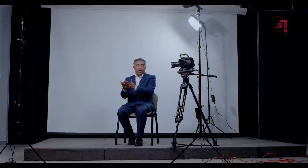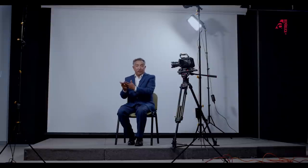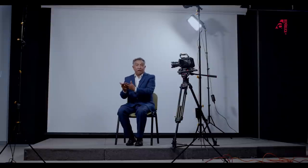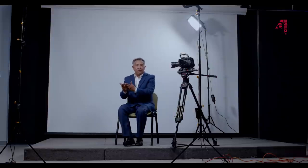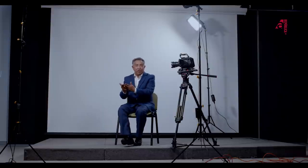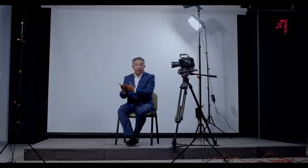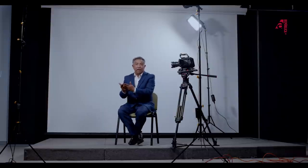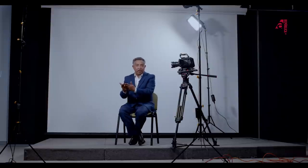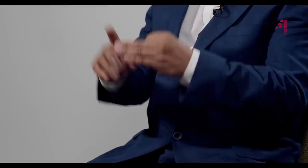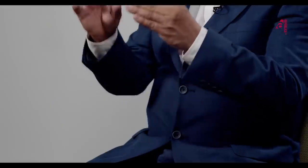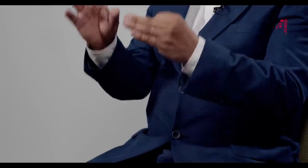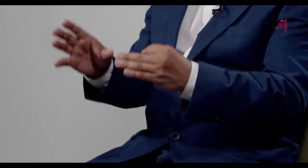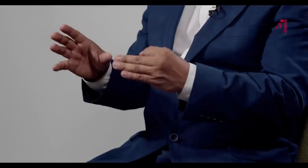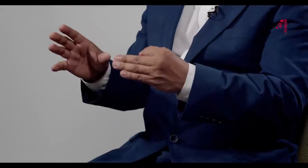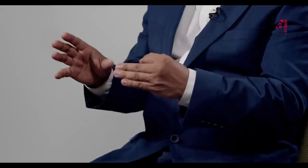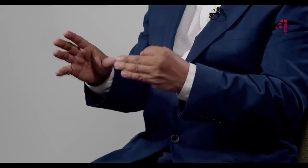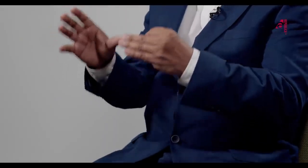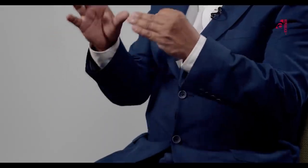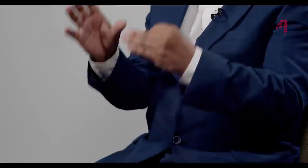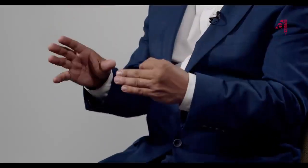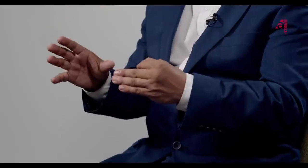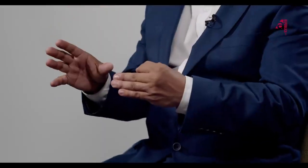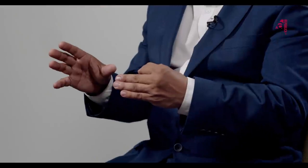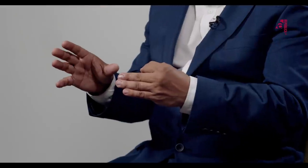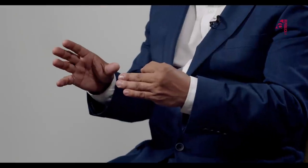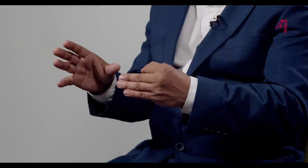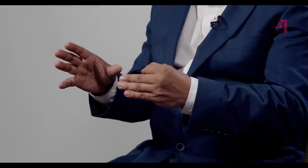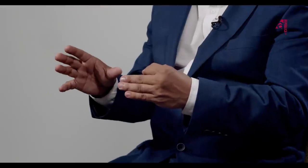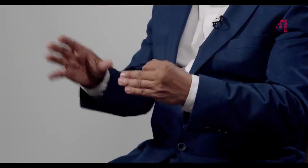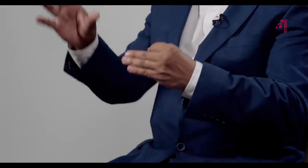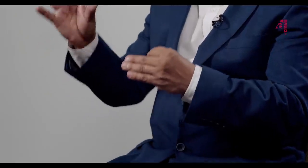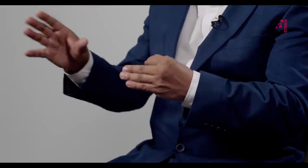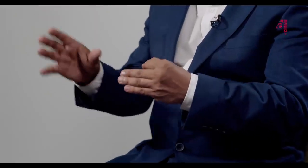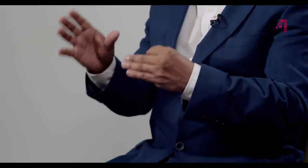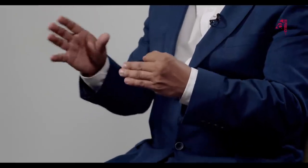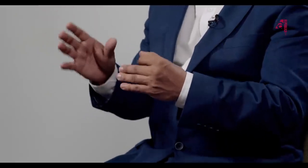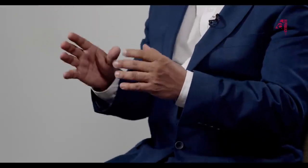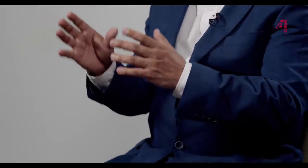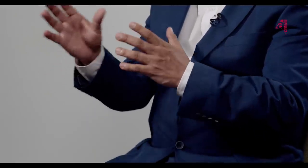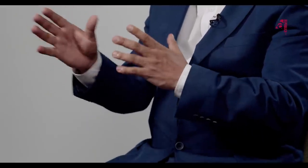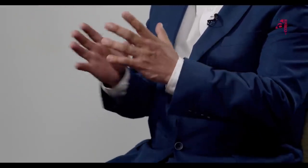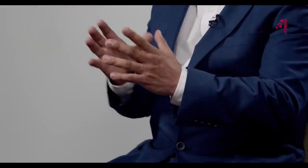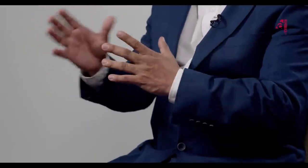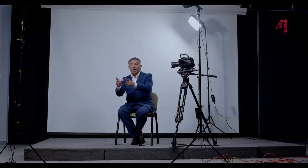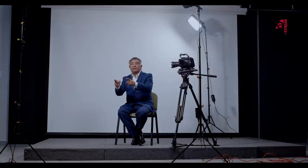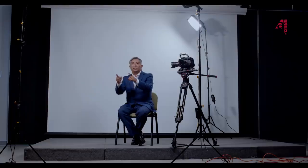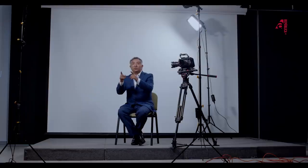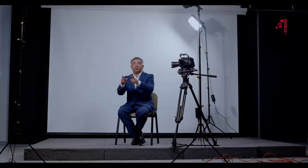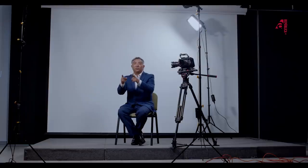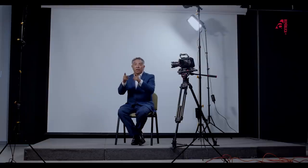el crimen organizado, y que los reporteros, por estar denunciando esto y la parte de la guerra contra el